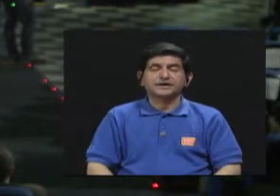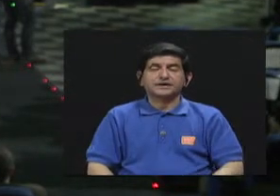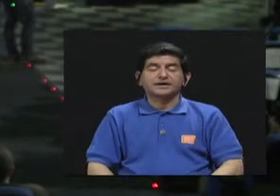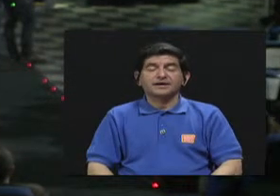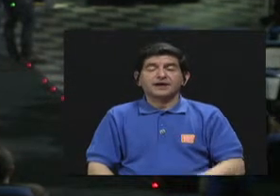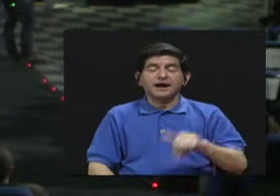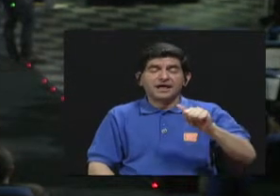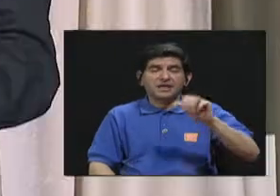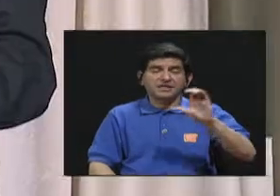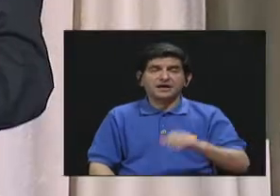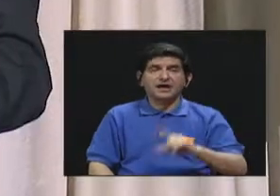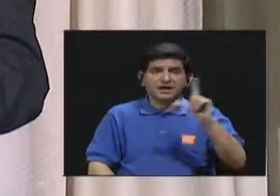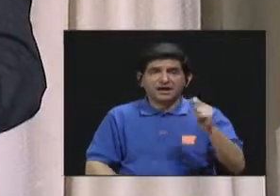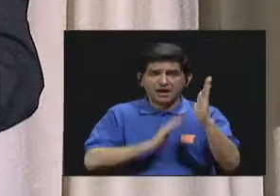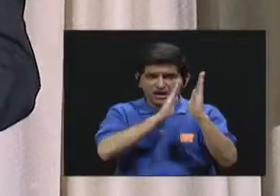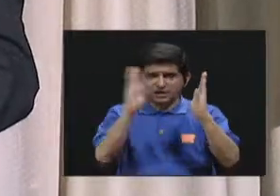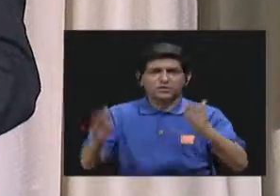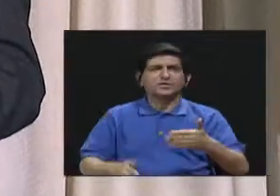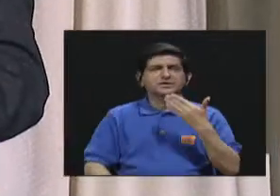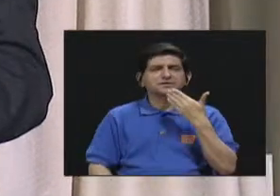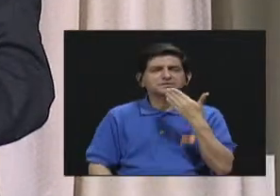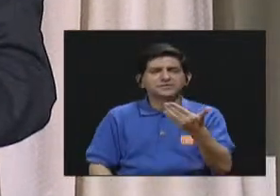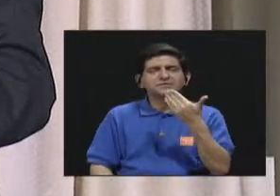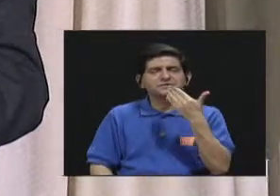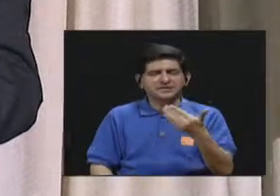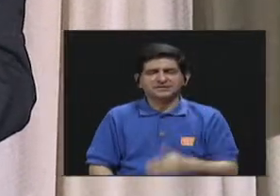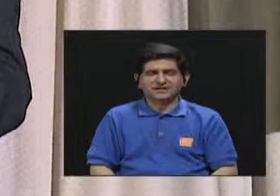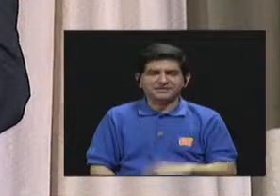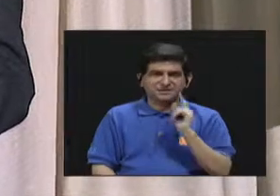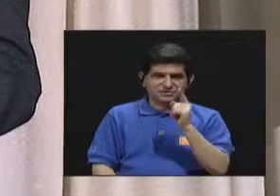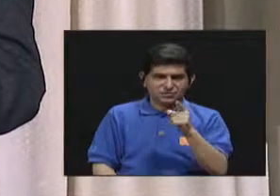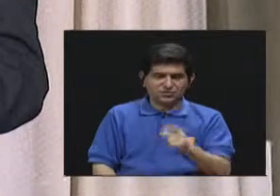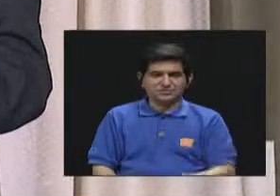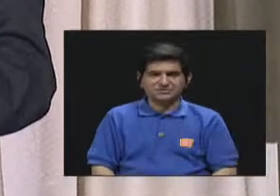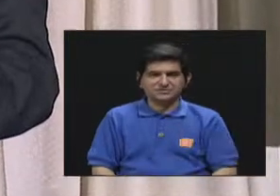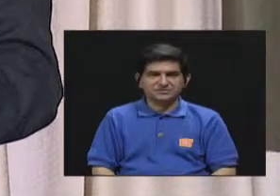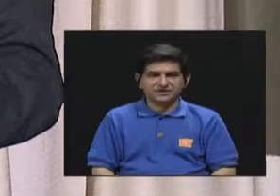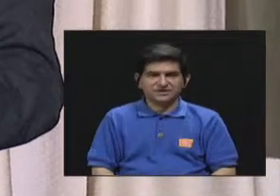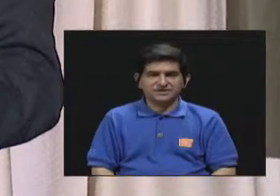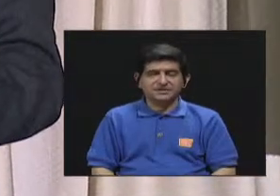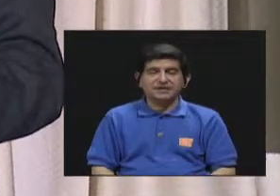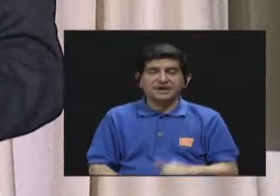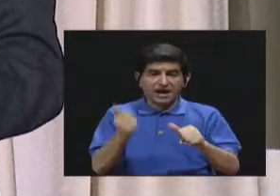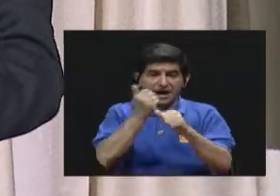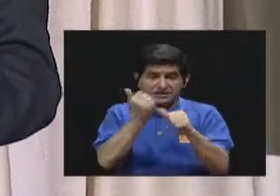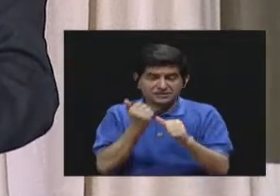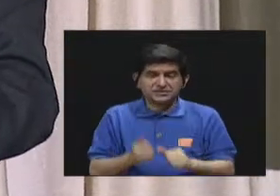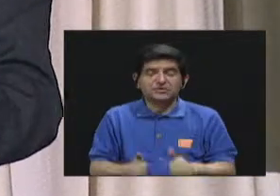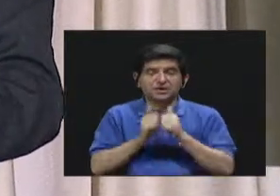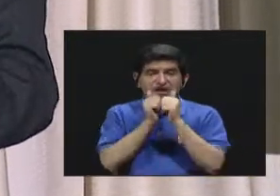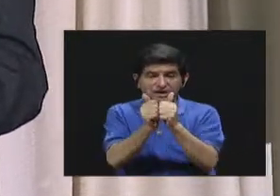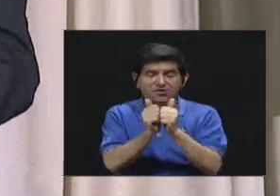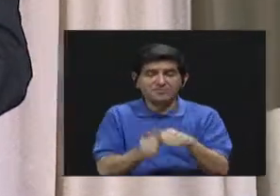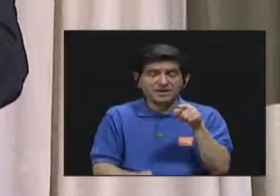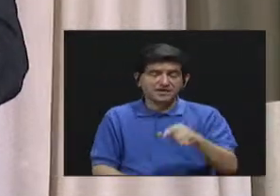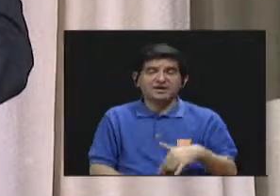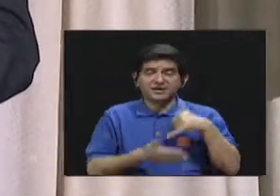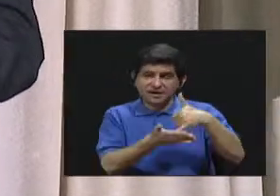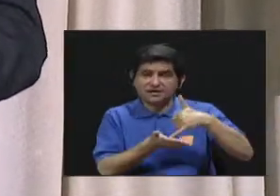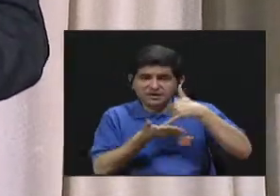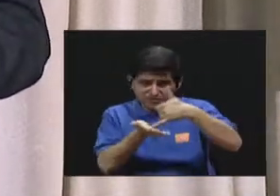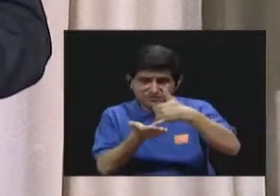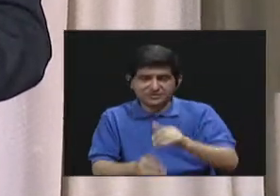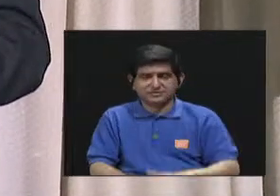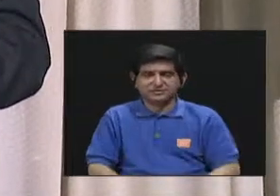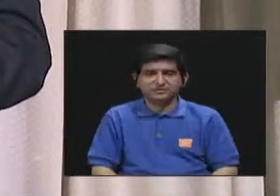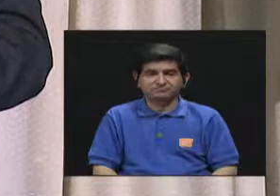Lunes de Cinemateca estamos muy agradecidos con Adriana Cordero, que nos ha asesorado, que ya nos ha acompañado en esta premiación. Y bueno,